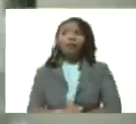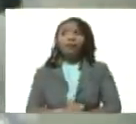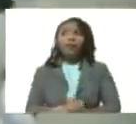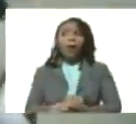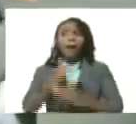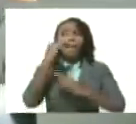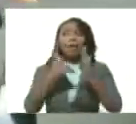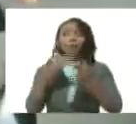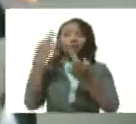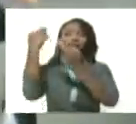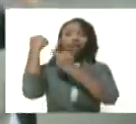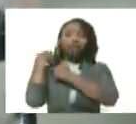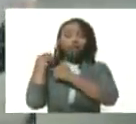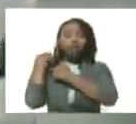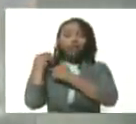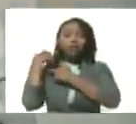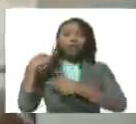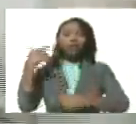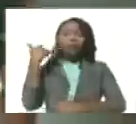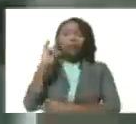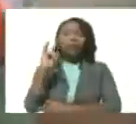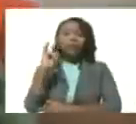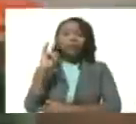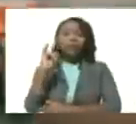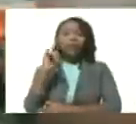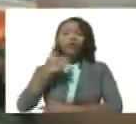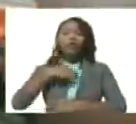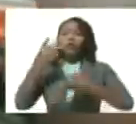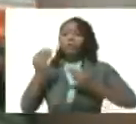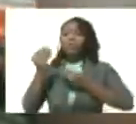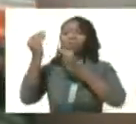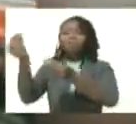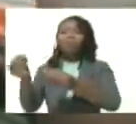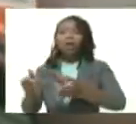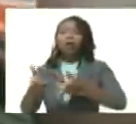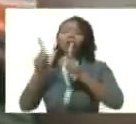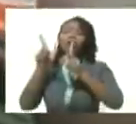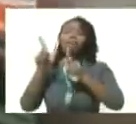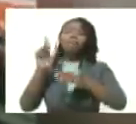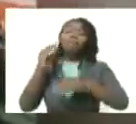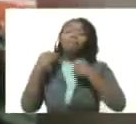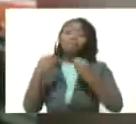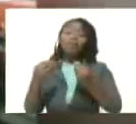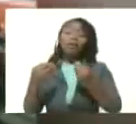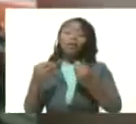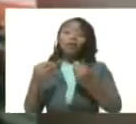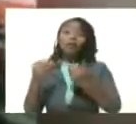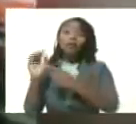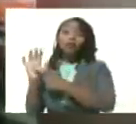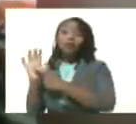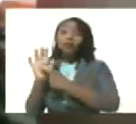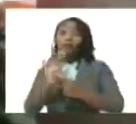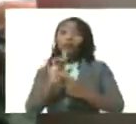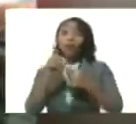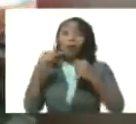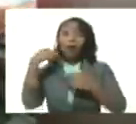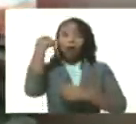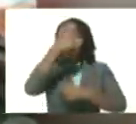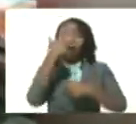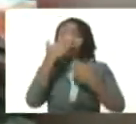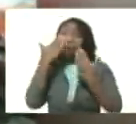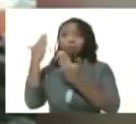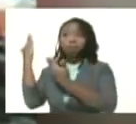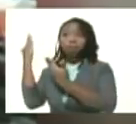nuestra responsabilidad están, y entonces se la vamos a entregar a las autoridades. Para que, miren ahí en la cara a este muchacho, es un